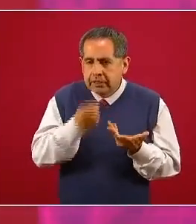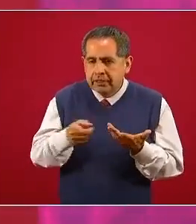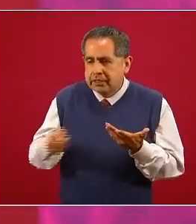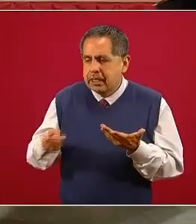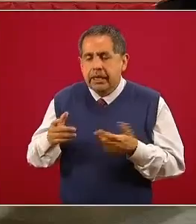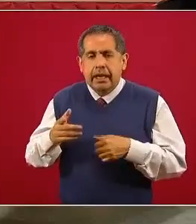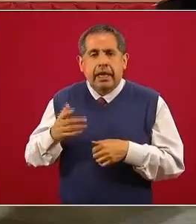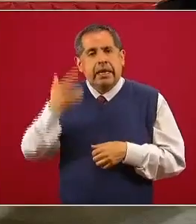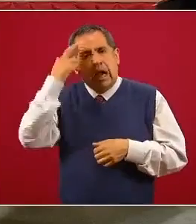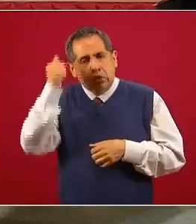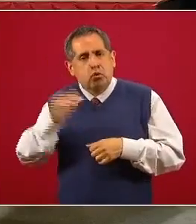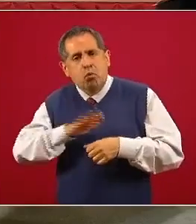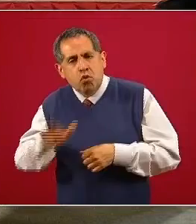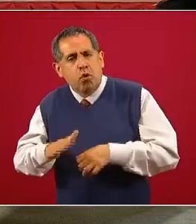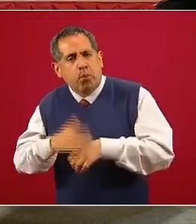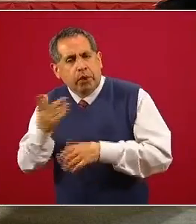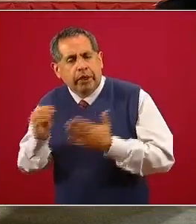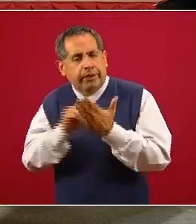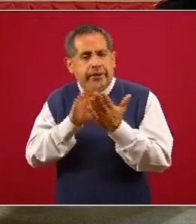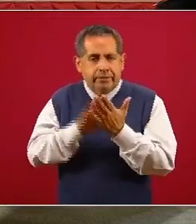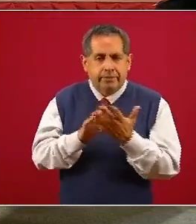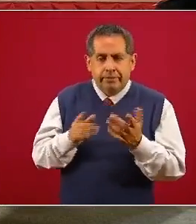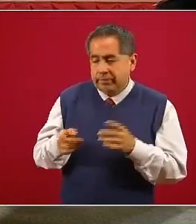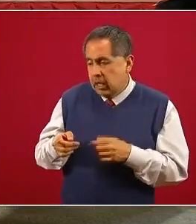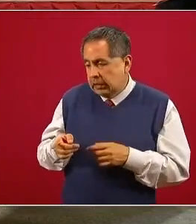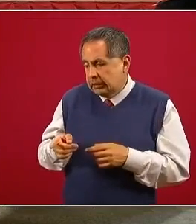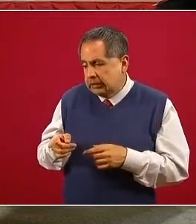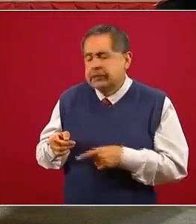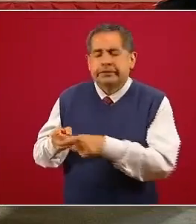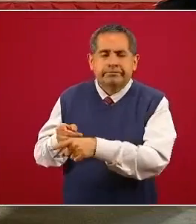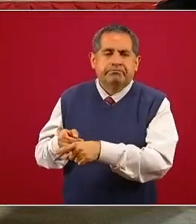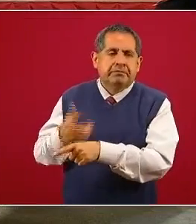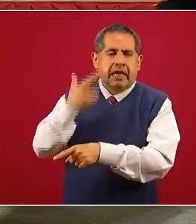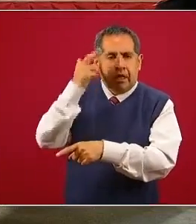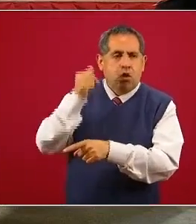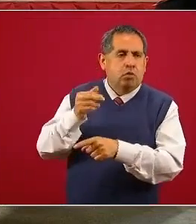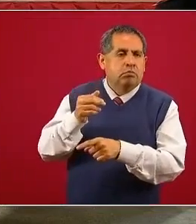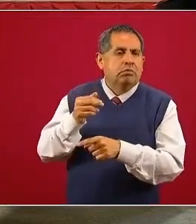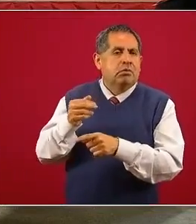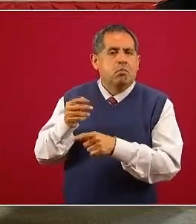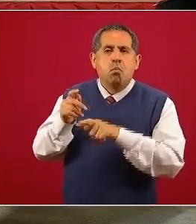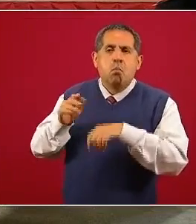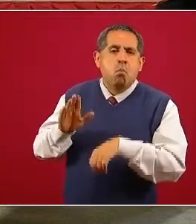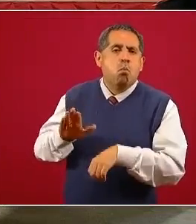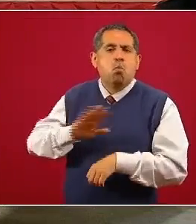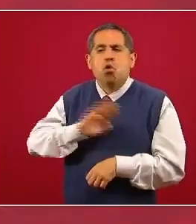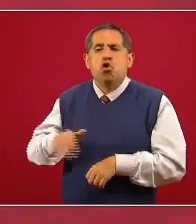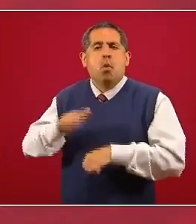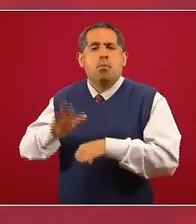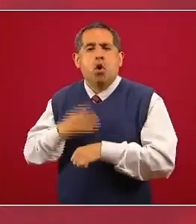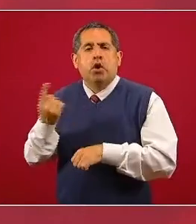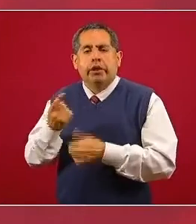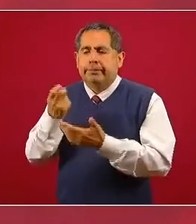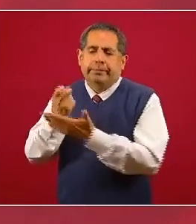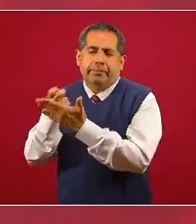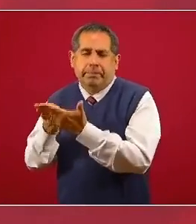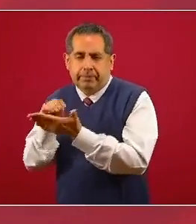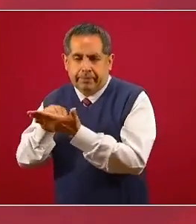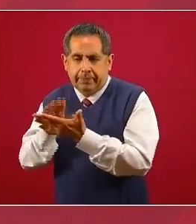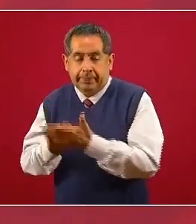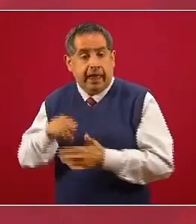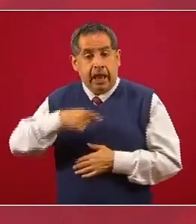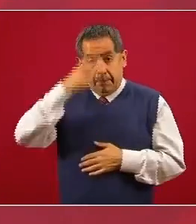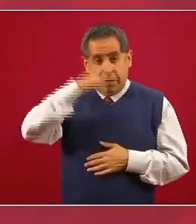de defunción, cómo se certifica o no certifica la causa de defunción. En México nos es muy familiar